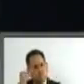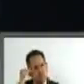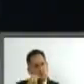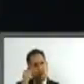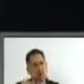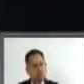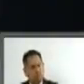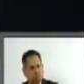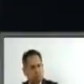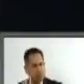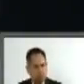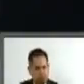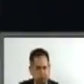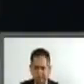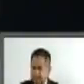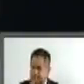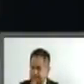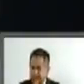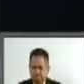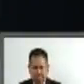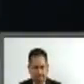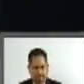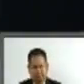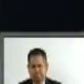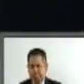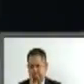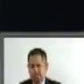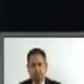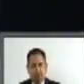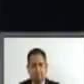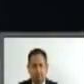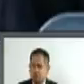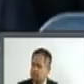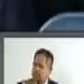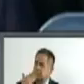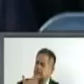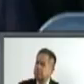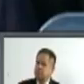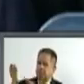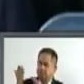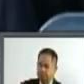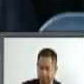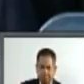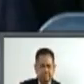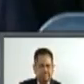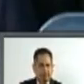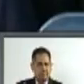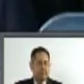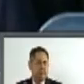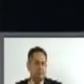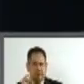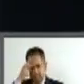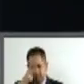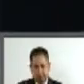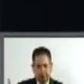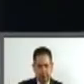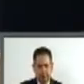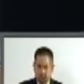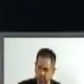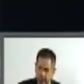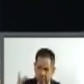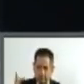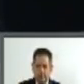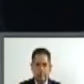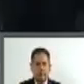en esta relación tan rica en oportunidades. Sea usted bienvenido una vez más al Senado de la República. Muchas